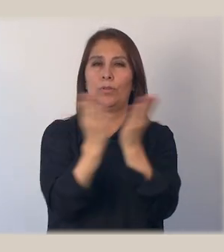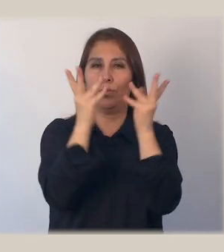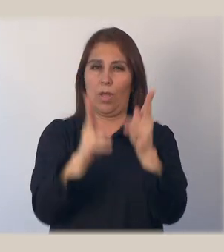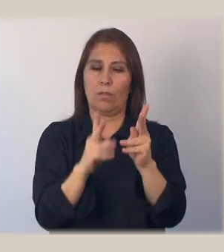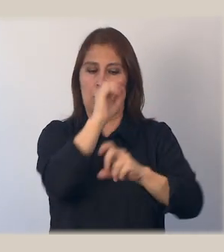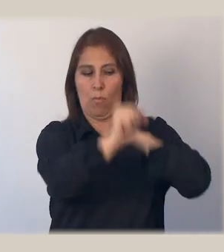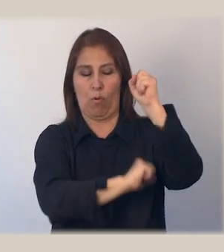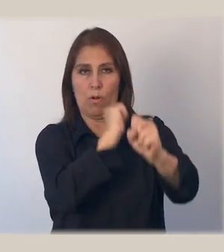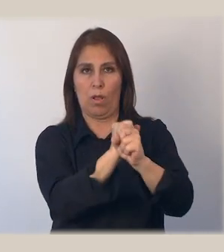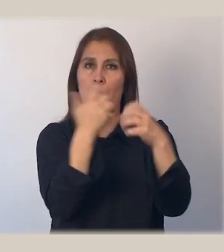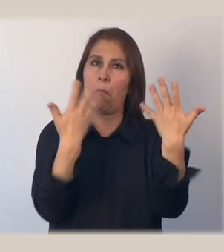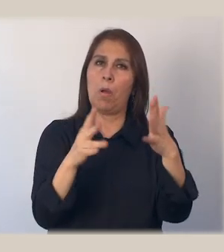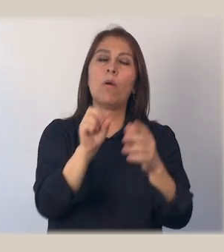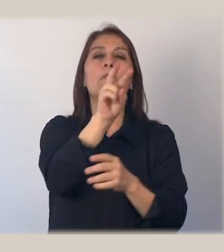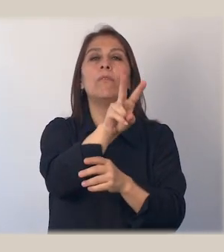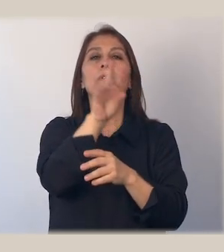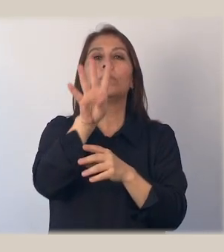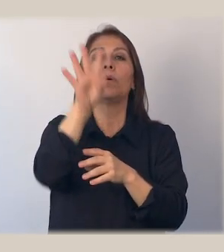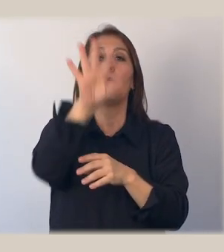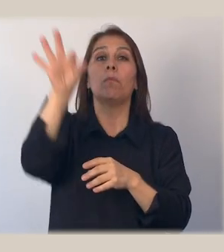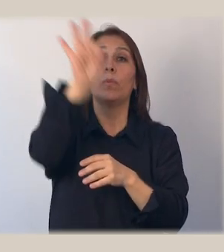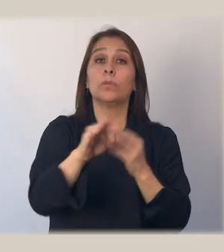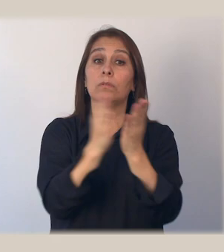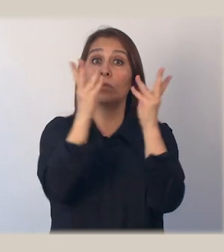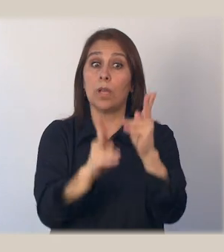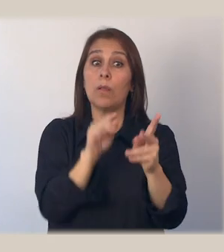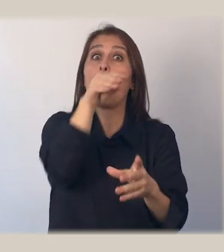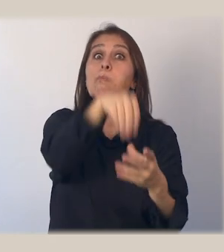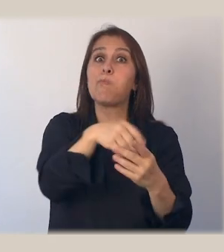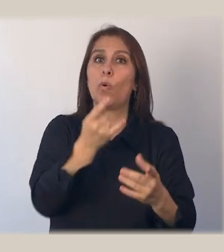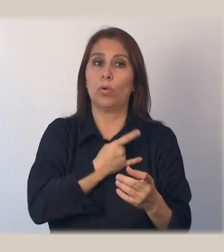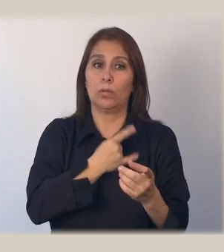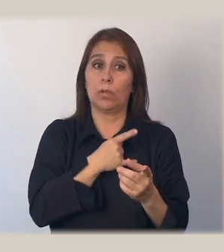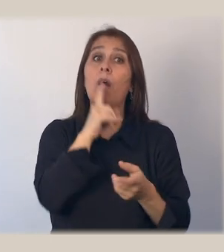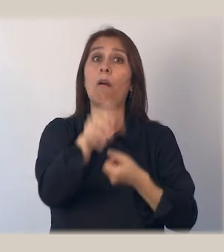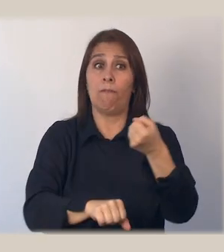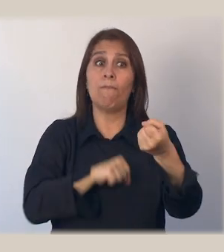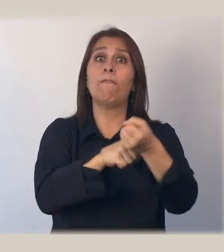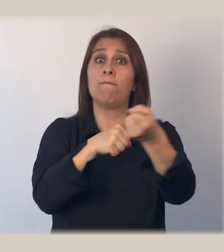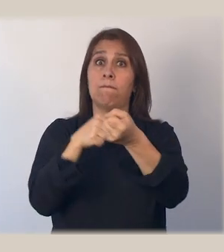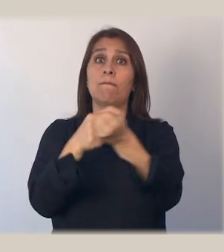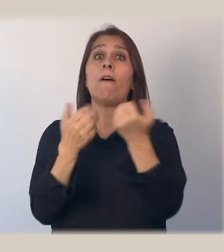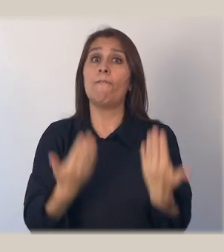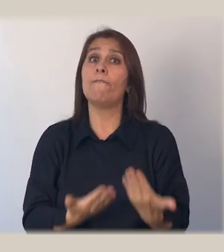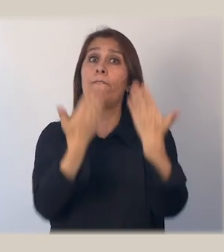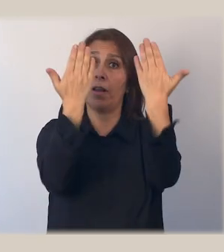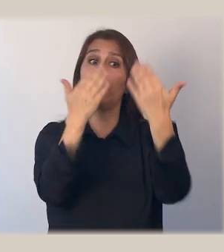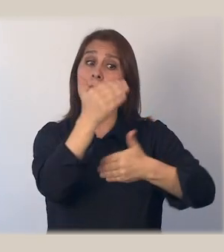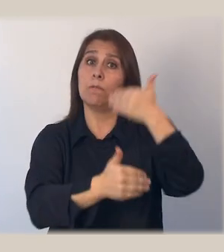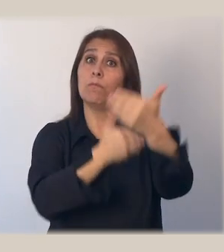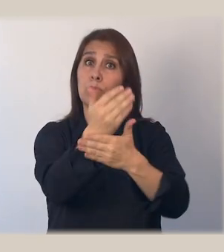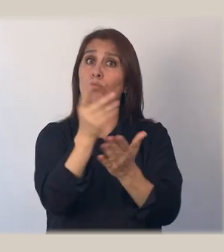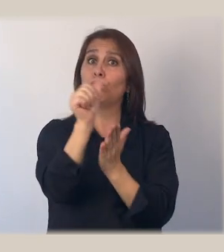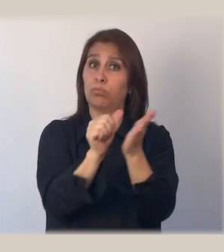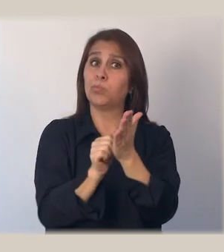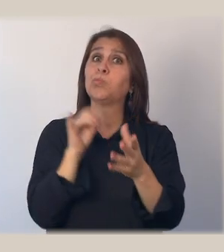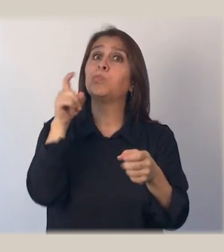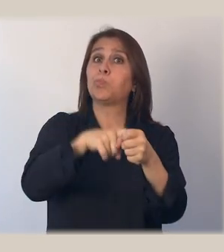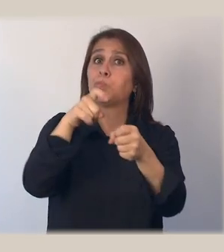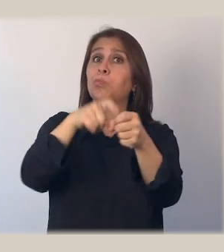decir, alrededor del 24% de los estudiantes de la universidad han contado con beneficios relacionados con estos